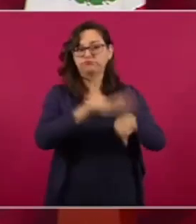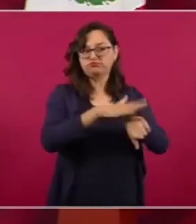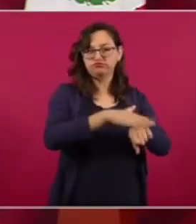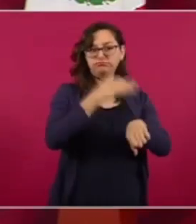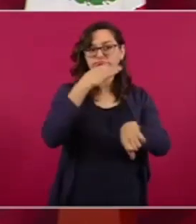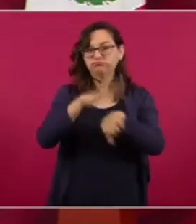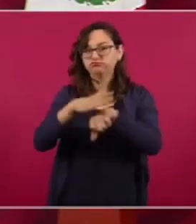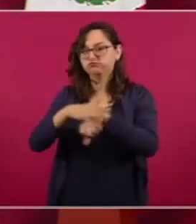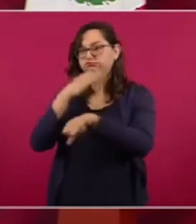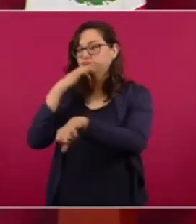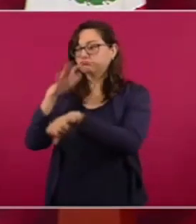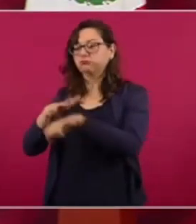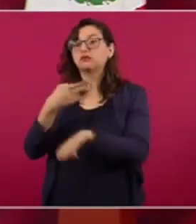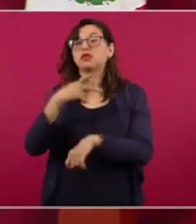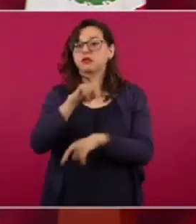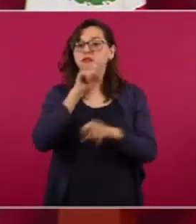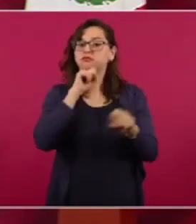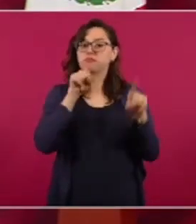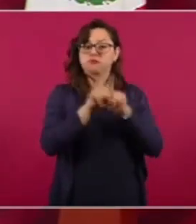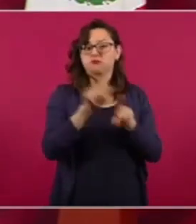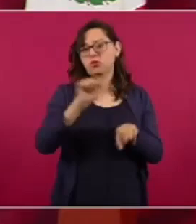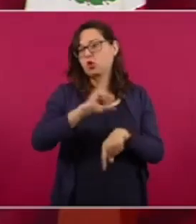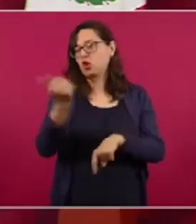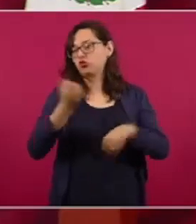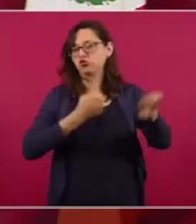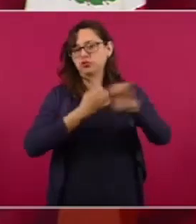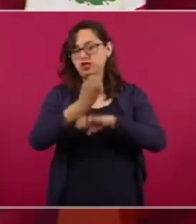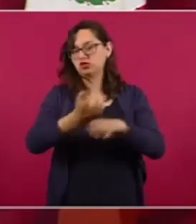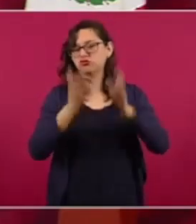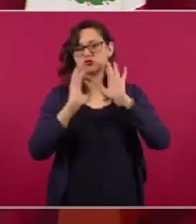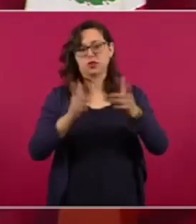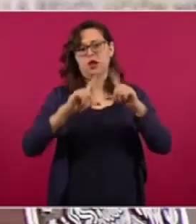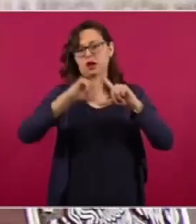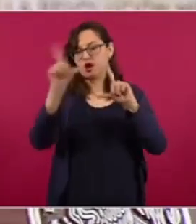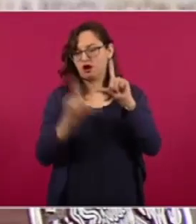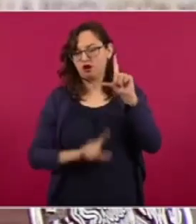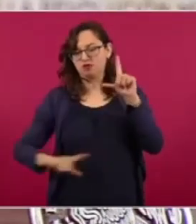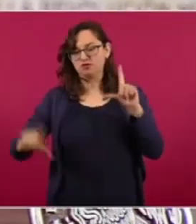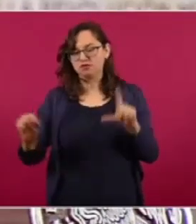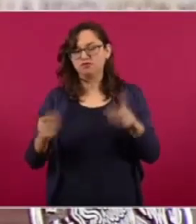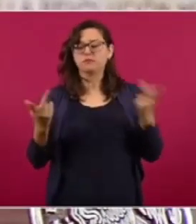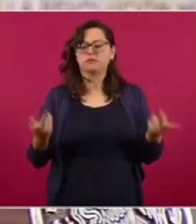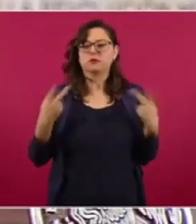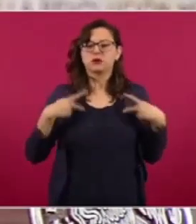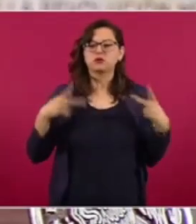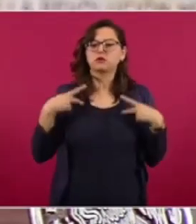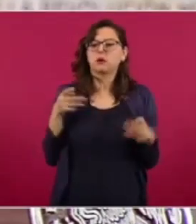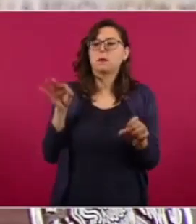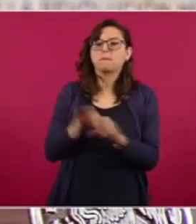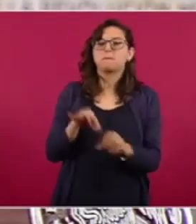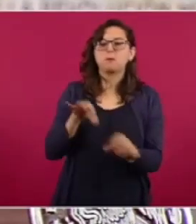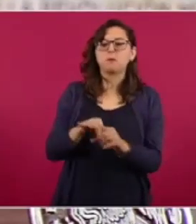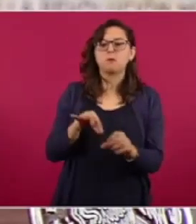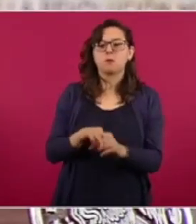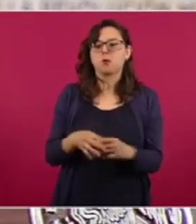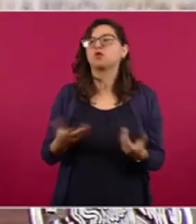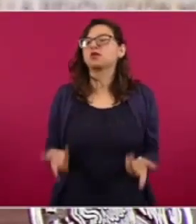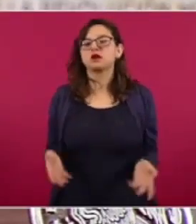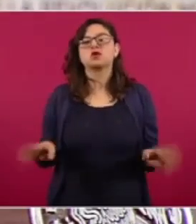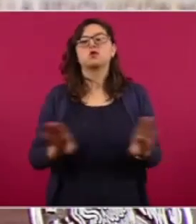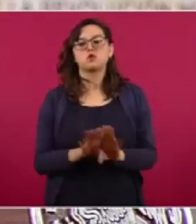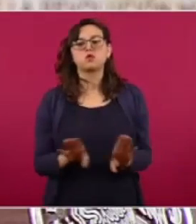sino ya en todo el país, se conozca de cómo votaron los